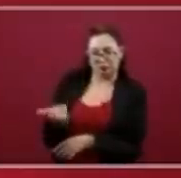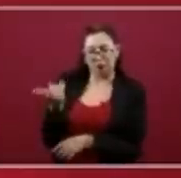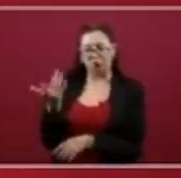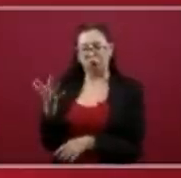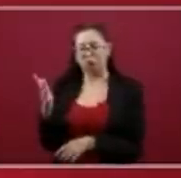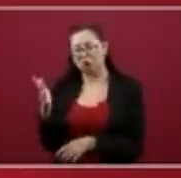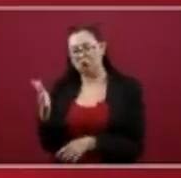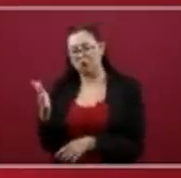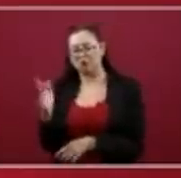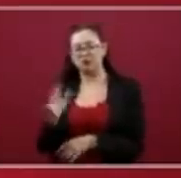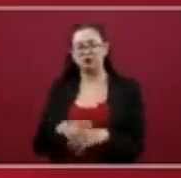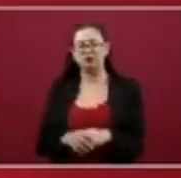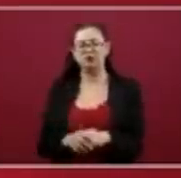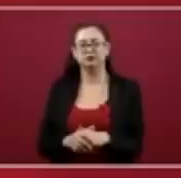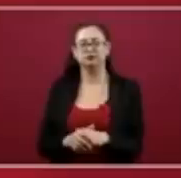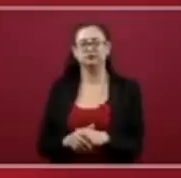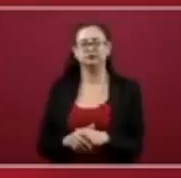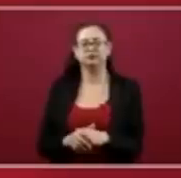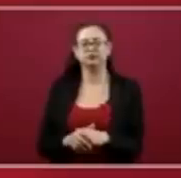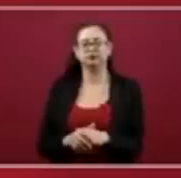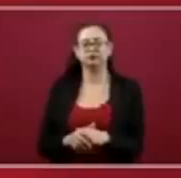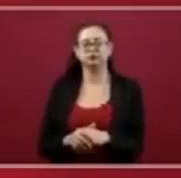valía